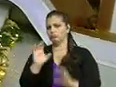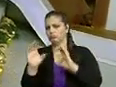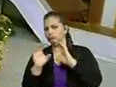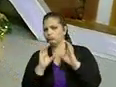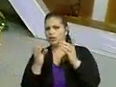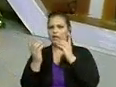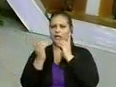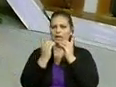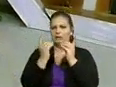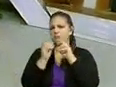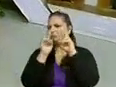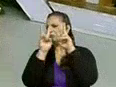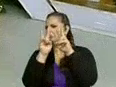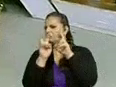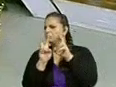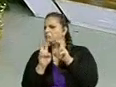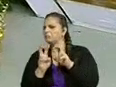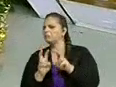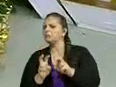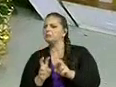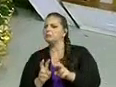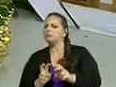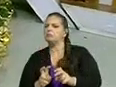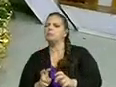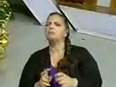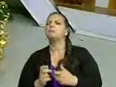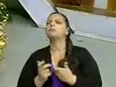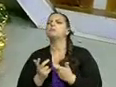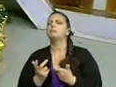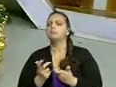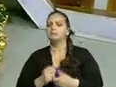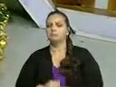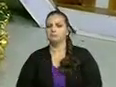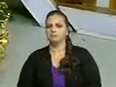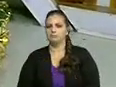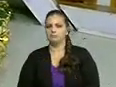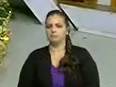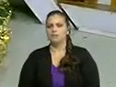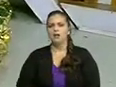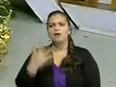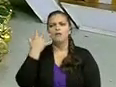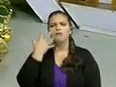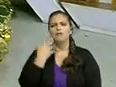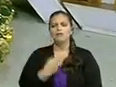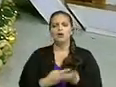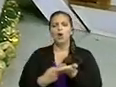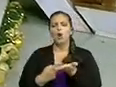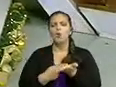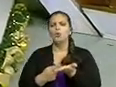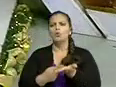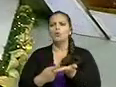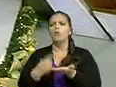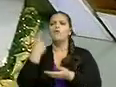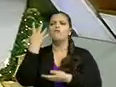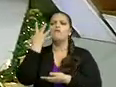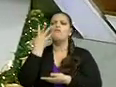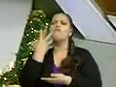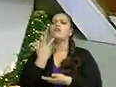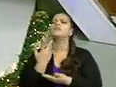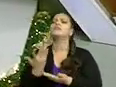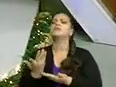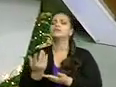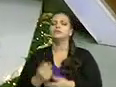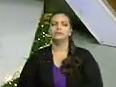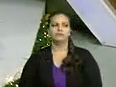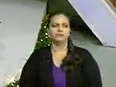serán motivo de profundizar esos diálogos en la capital en el mes de enero? ¿Fecha exacta tienen ya prevista? Mire, estamos definiendo la fecha exacta,